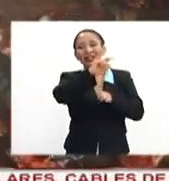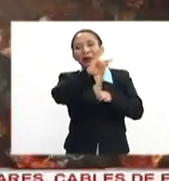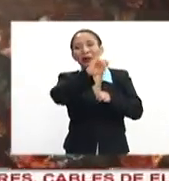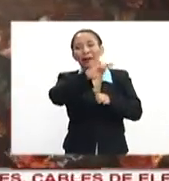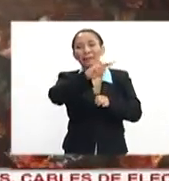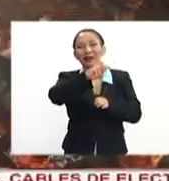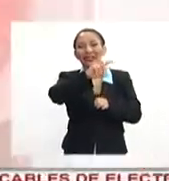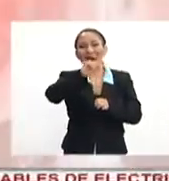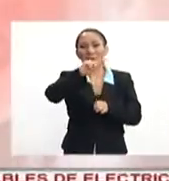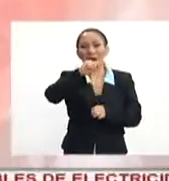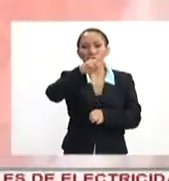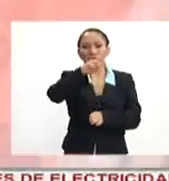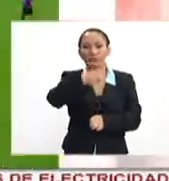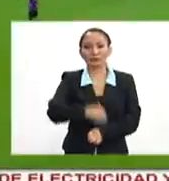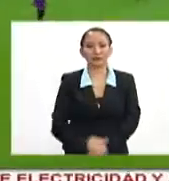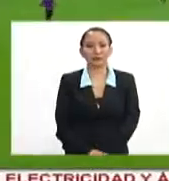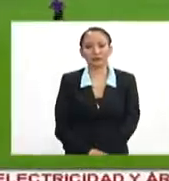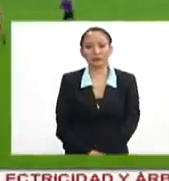de Villalpando.